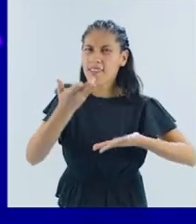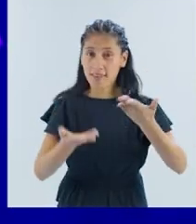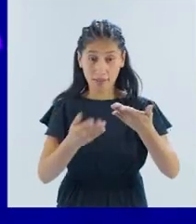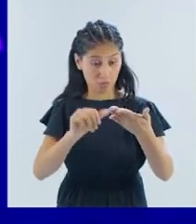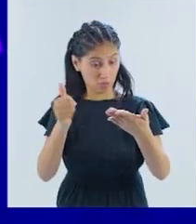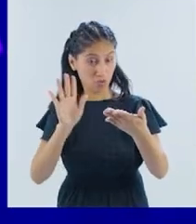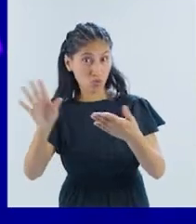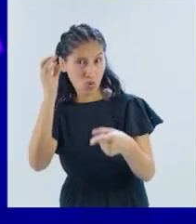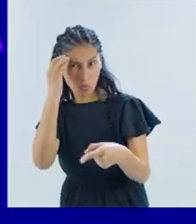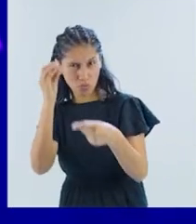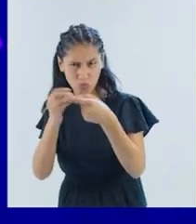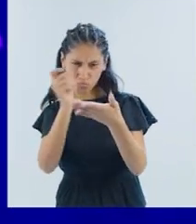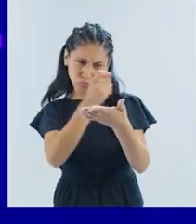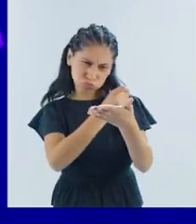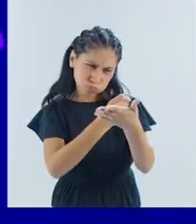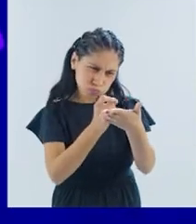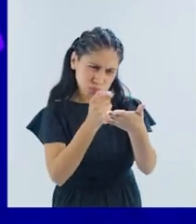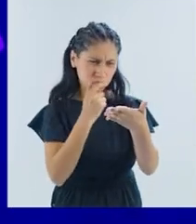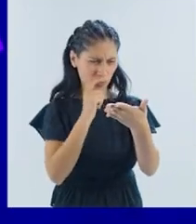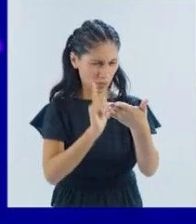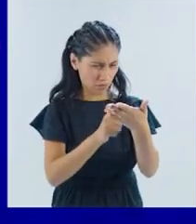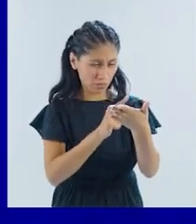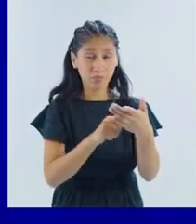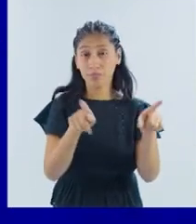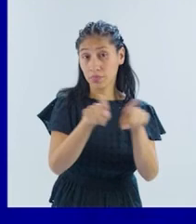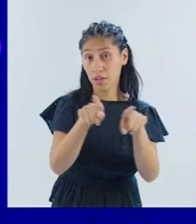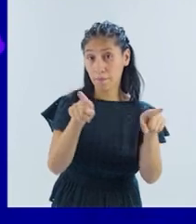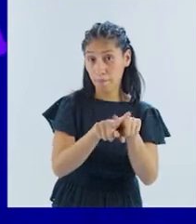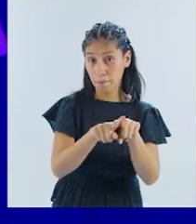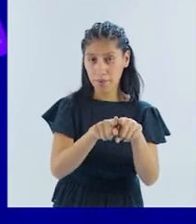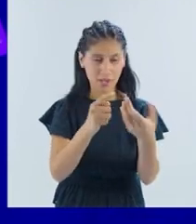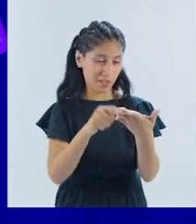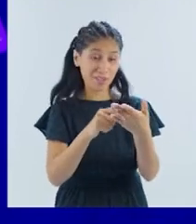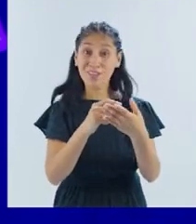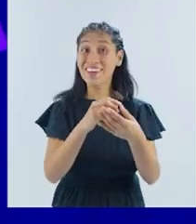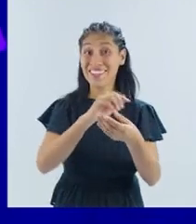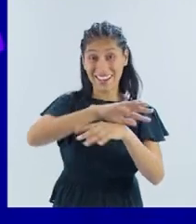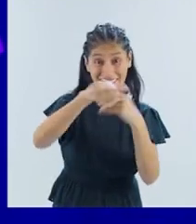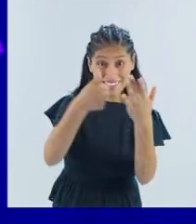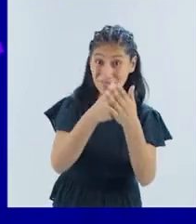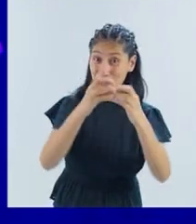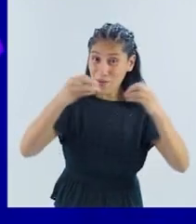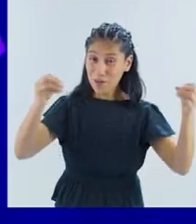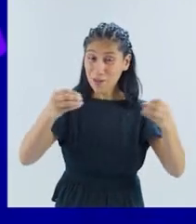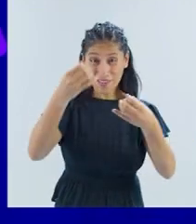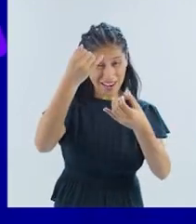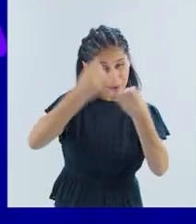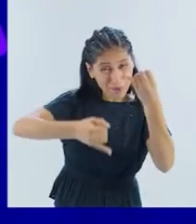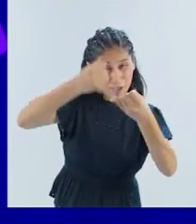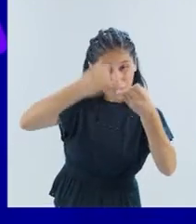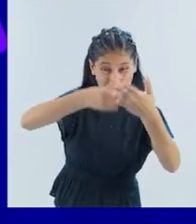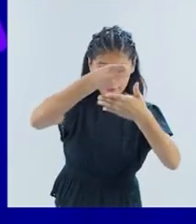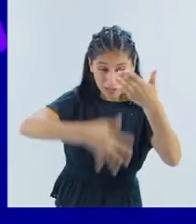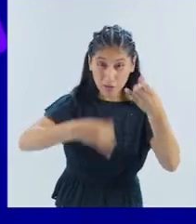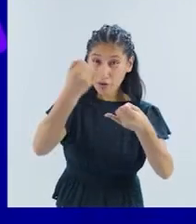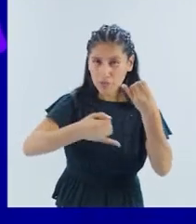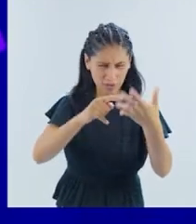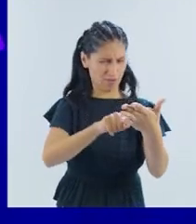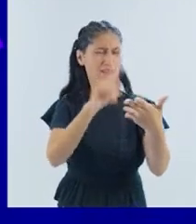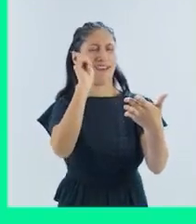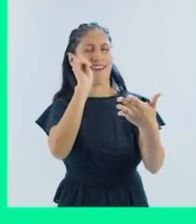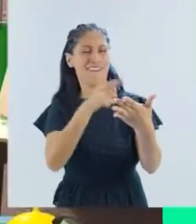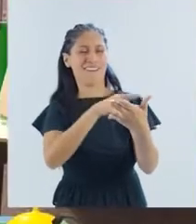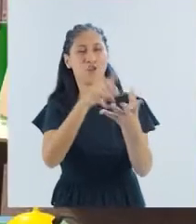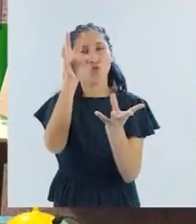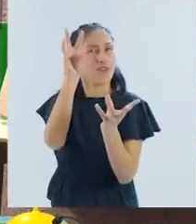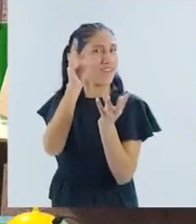principales apreciaciones. En consecuencia, las conclusiones funcionan como una síntesis de todo lo que se argumentó en las partes